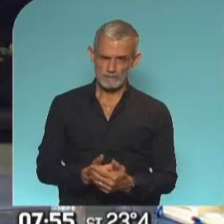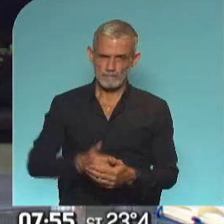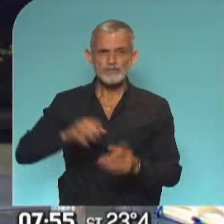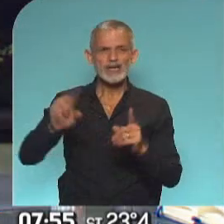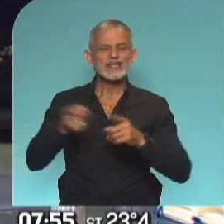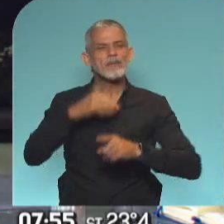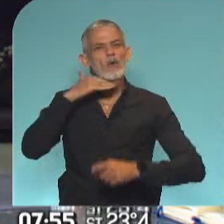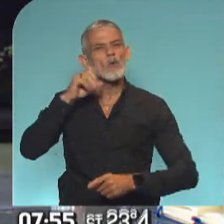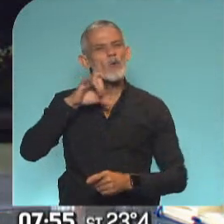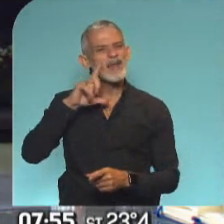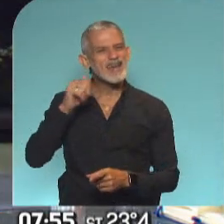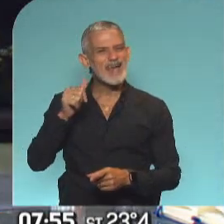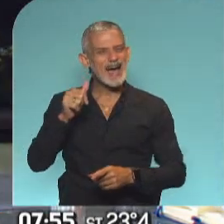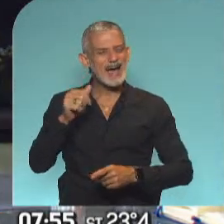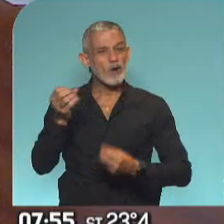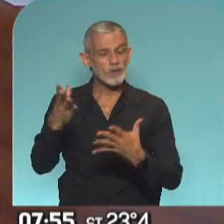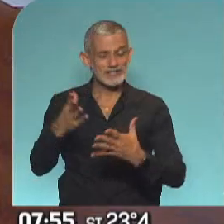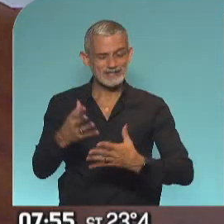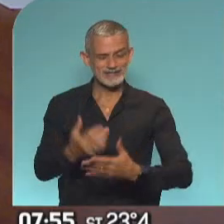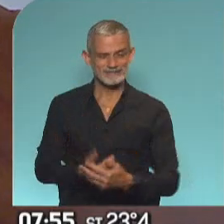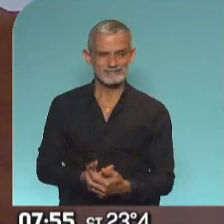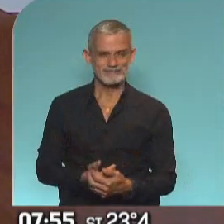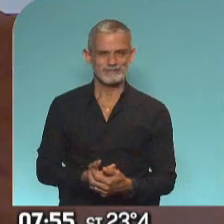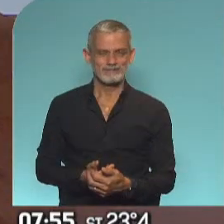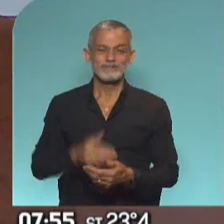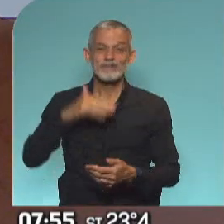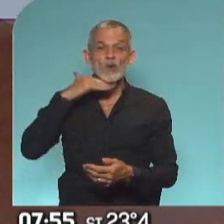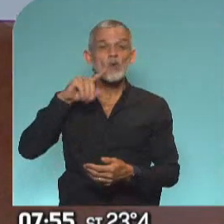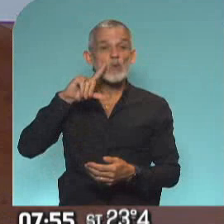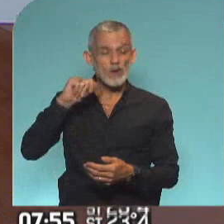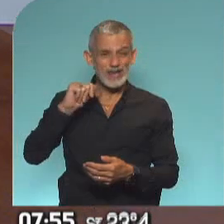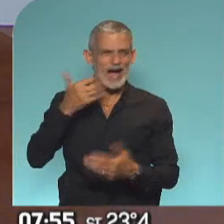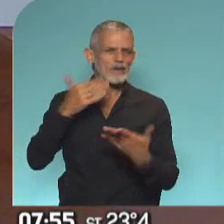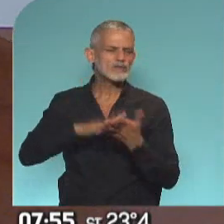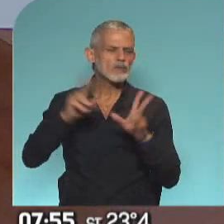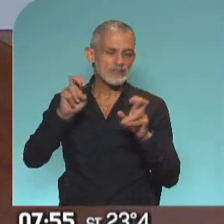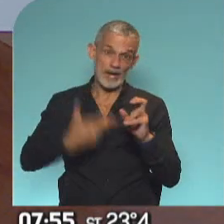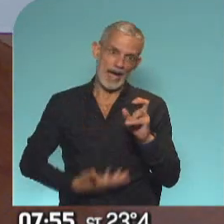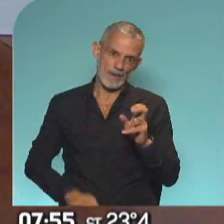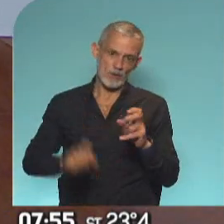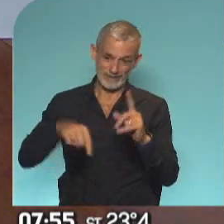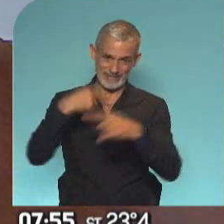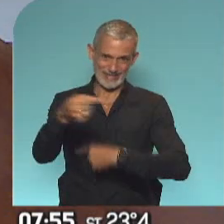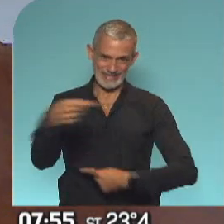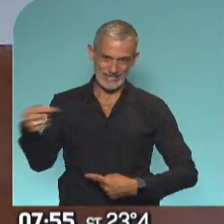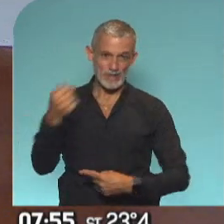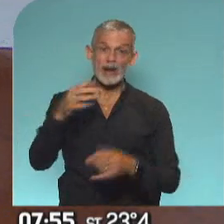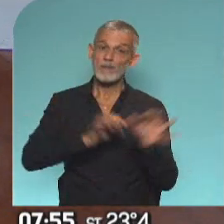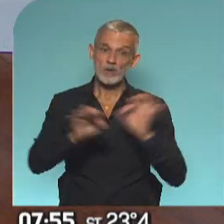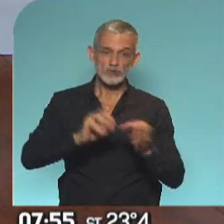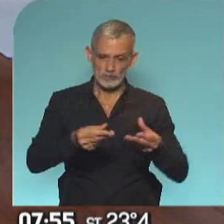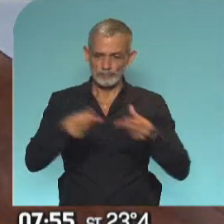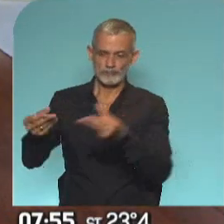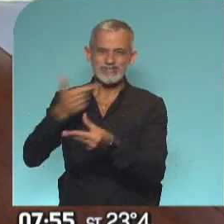Y estamos también con Julita Kolodny. ¿Qué tal, Julita? Hola, muy buen Silvi. día. Muy buenos días. Bueno, Julia, vamos a hablar sobre el aborto porque ya la semana que viene el proyecto llega al